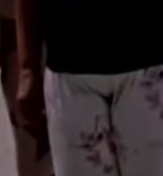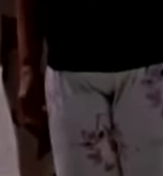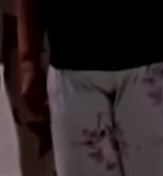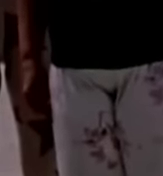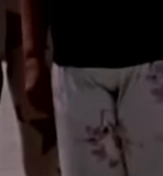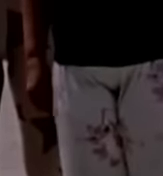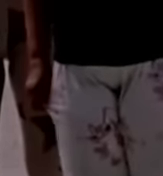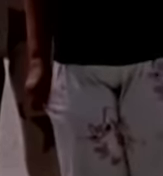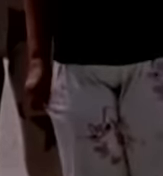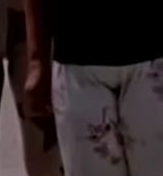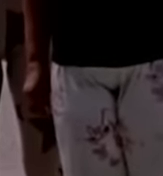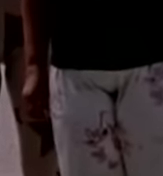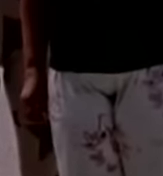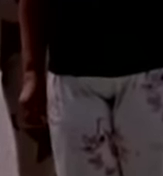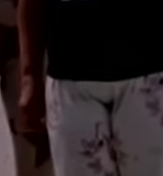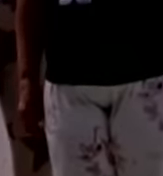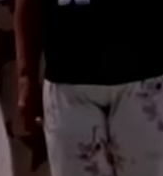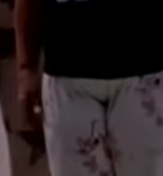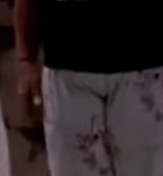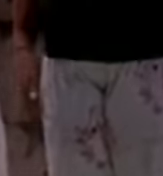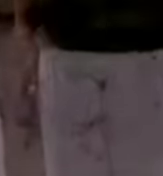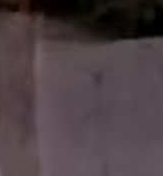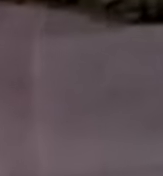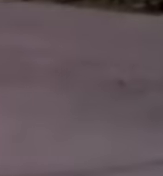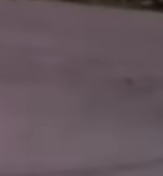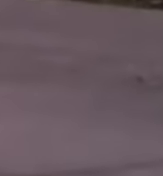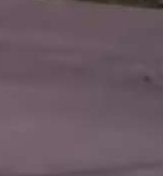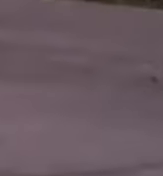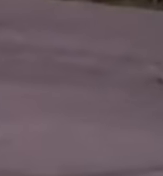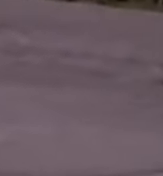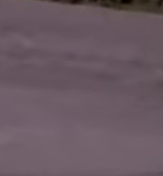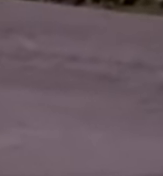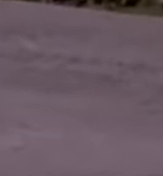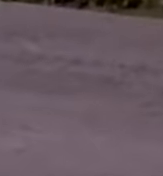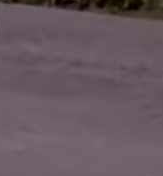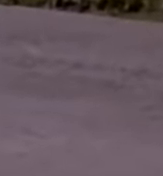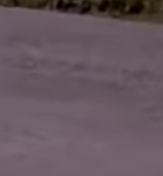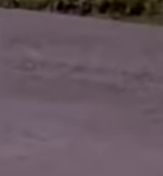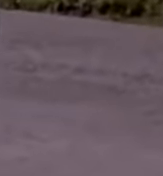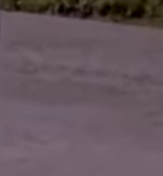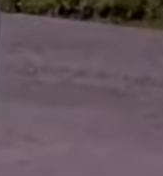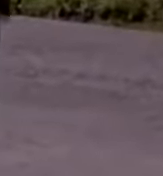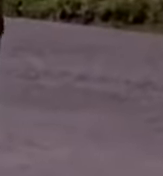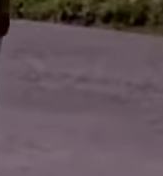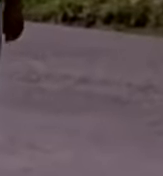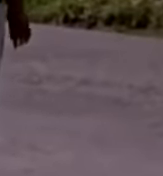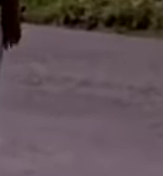resolviendo nuestro problema que tenemos en cada una de nuestra comunidad. ¡Viviremos y venceremos, comuna o nada!